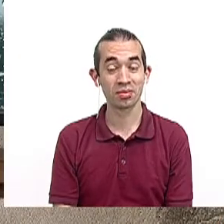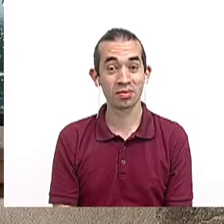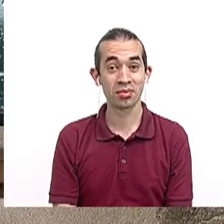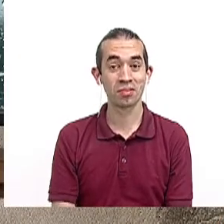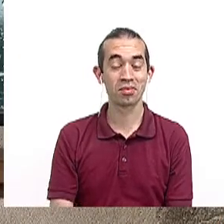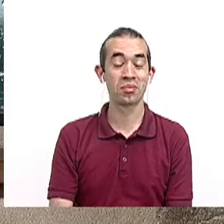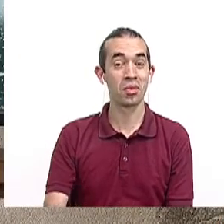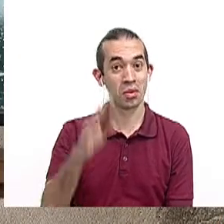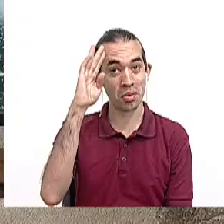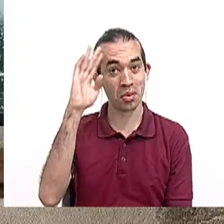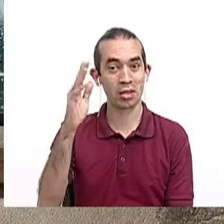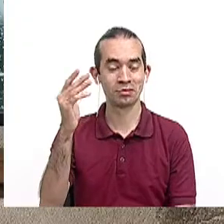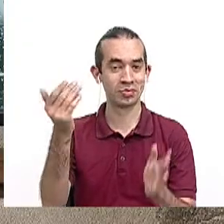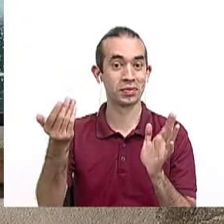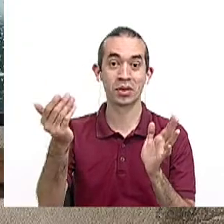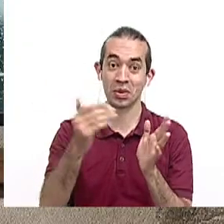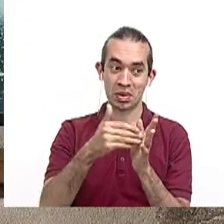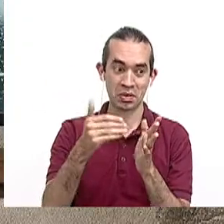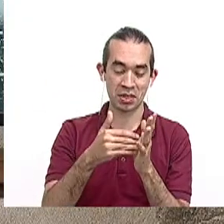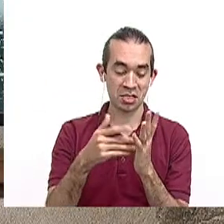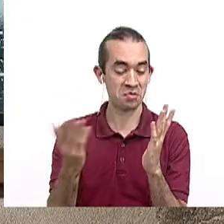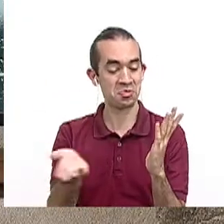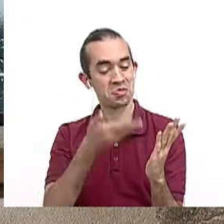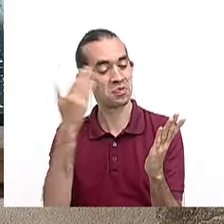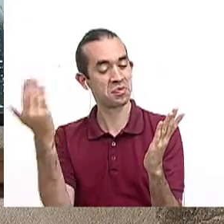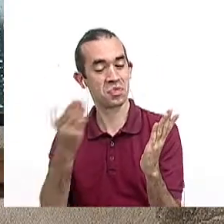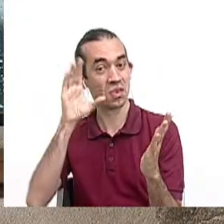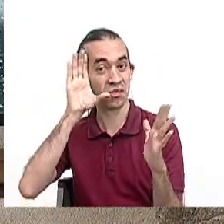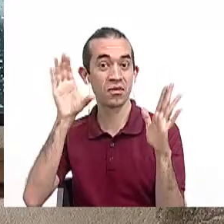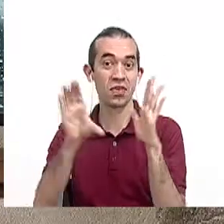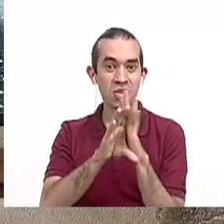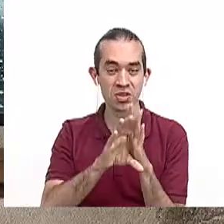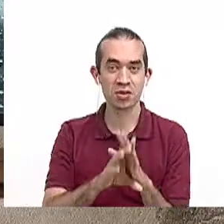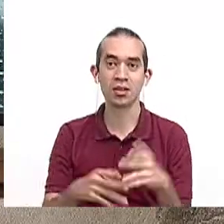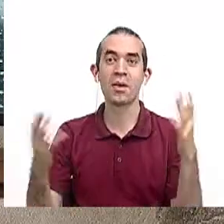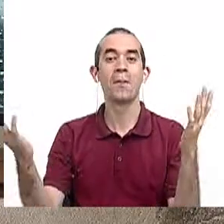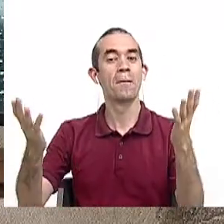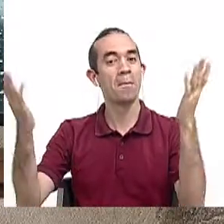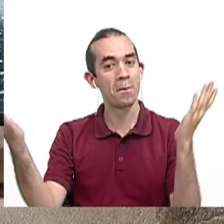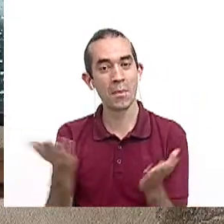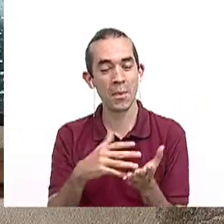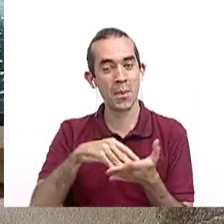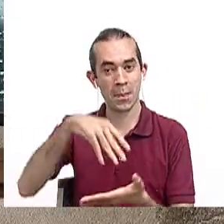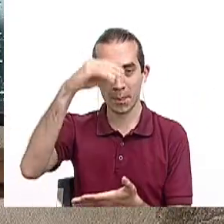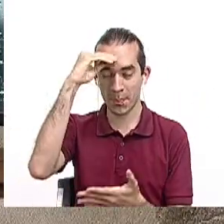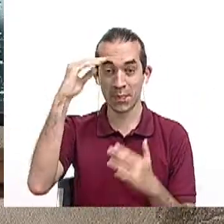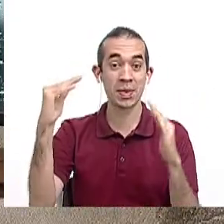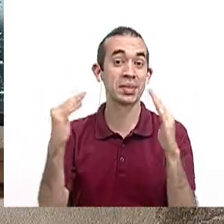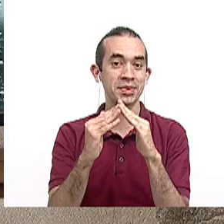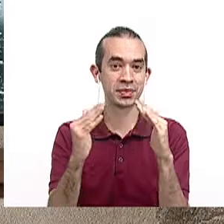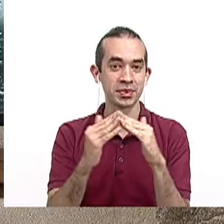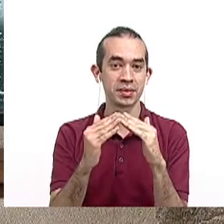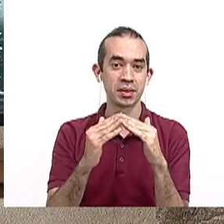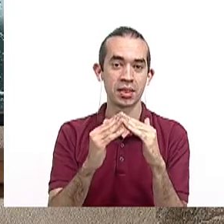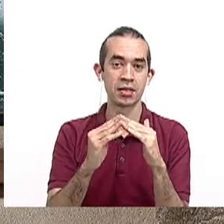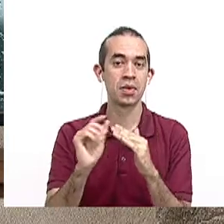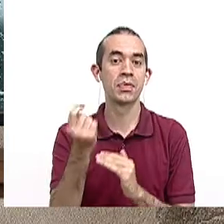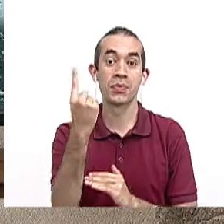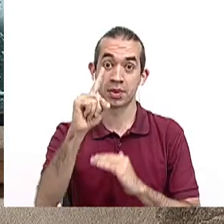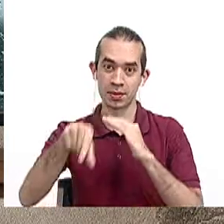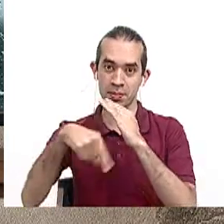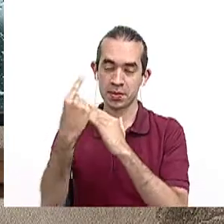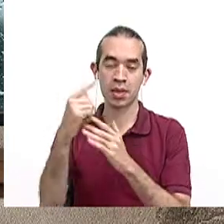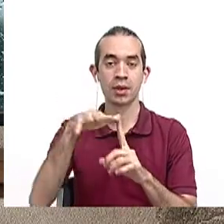Bueno, nuevamente repasando nuestro álbum de fotos. Bienvenidas y bienvenidos a Aprendo en Casa en el nivel de 11º año de